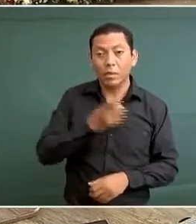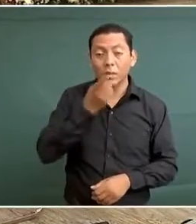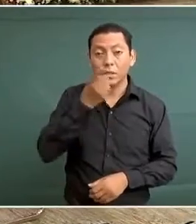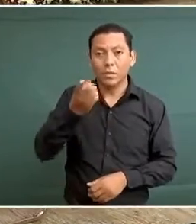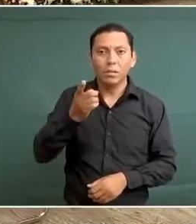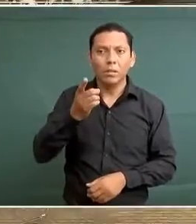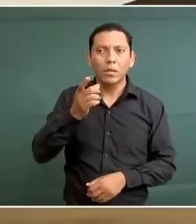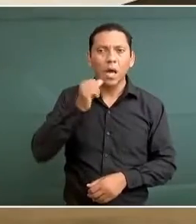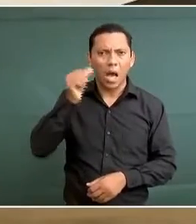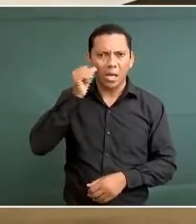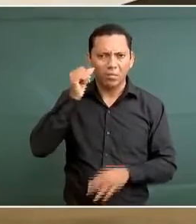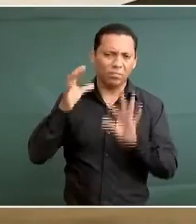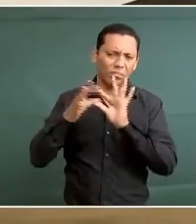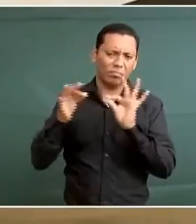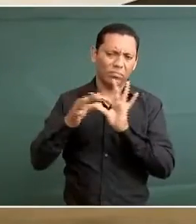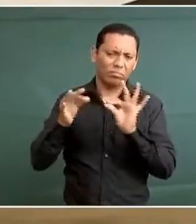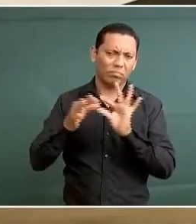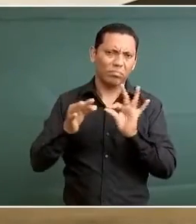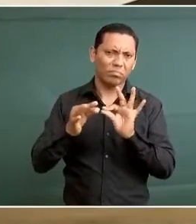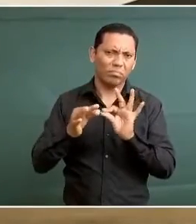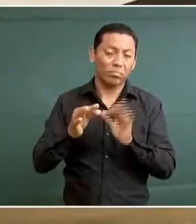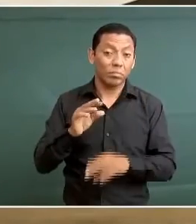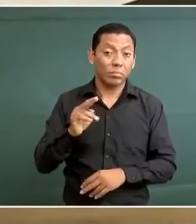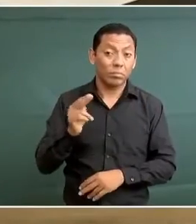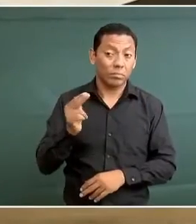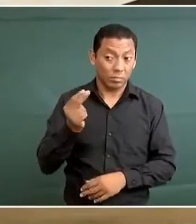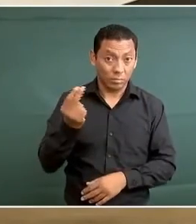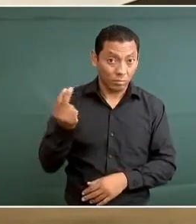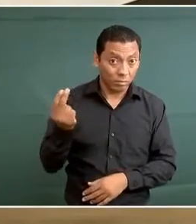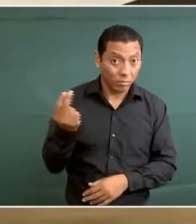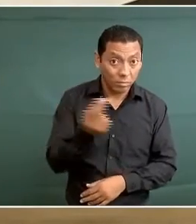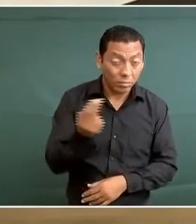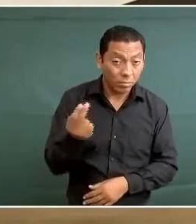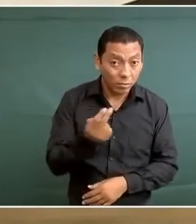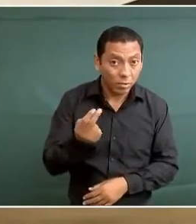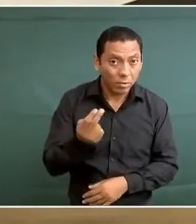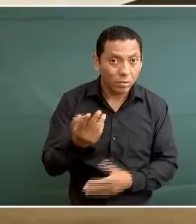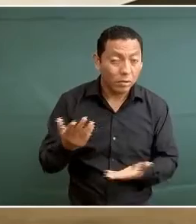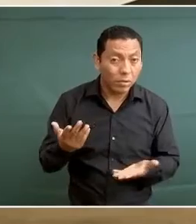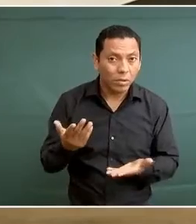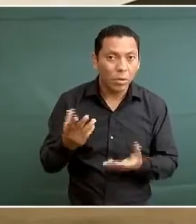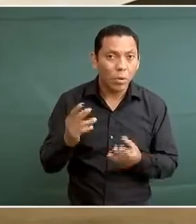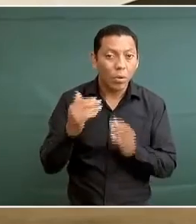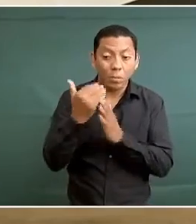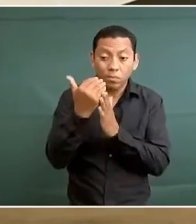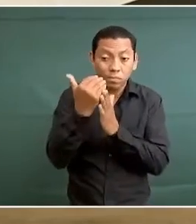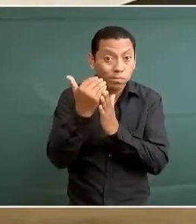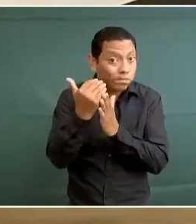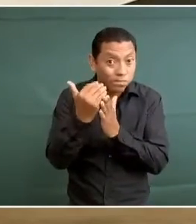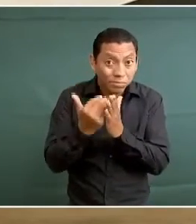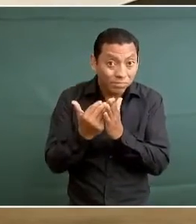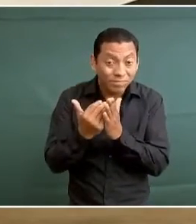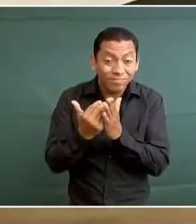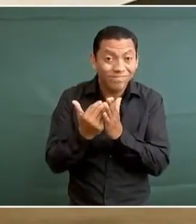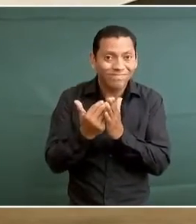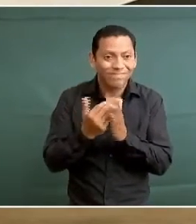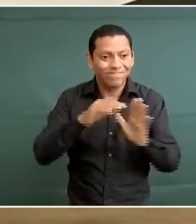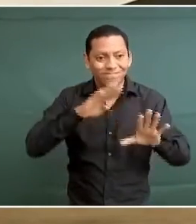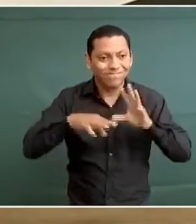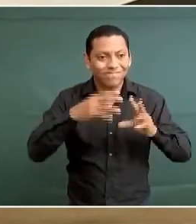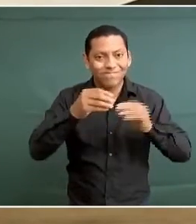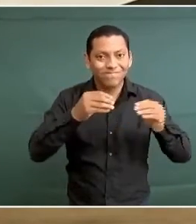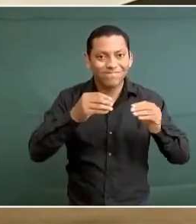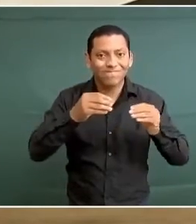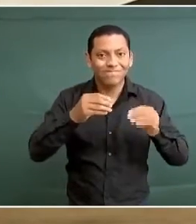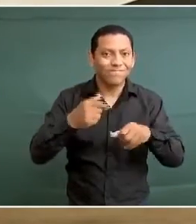ayer en su conferencia de prensa que si es necesario si no baja si no cede la pandemia porque